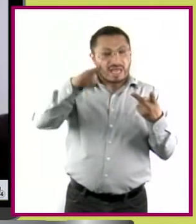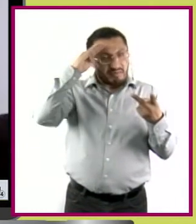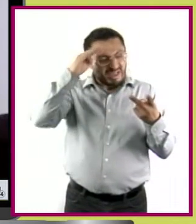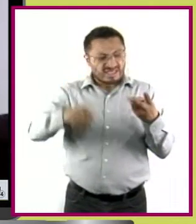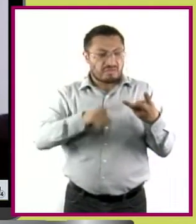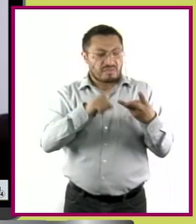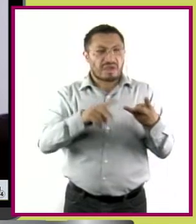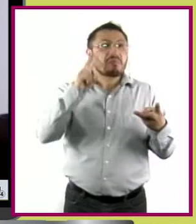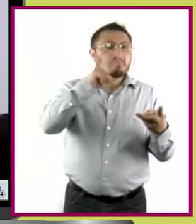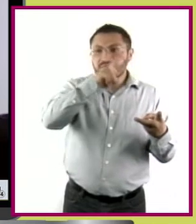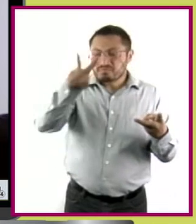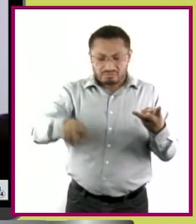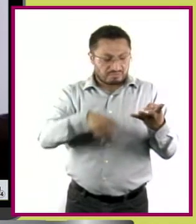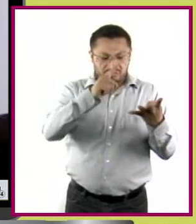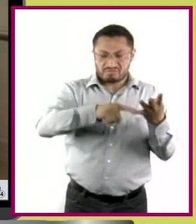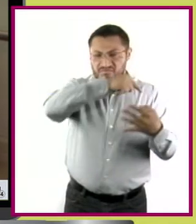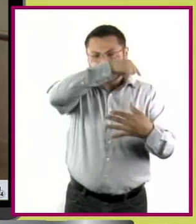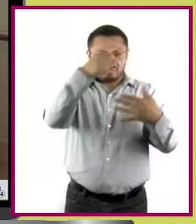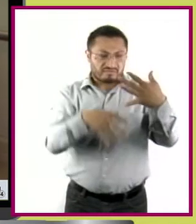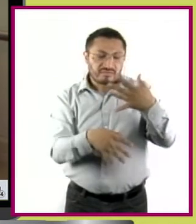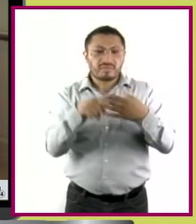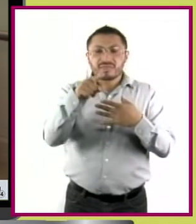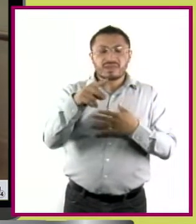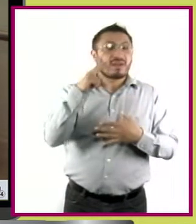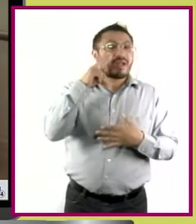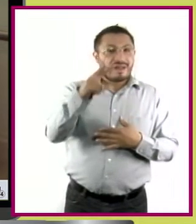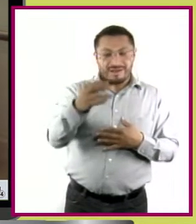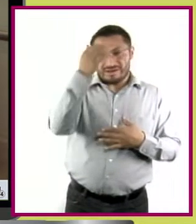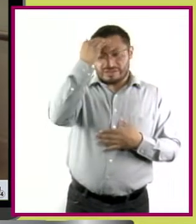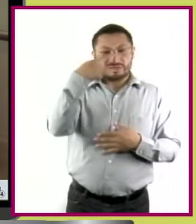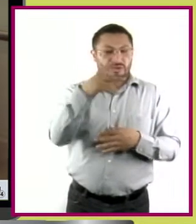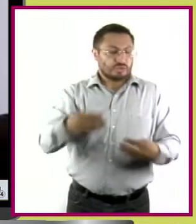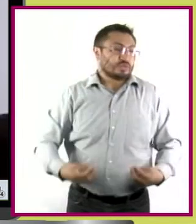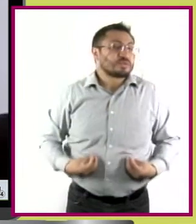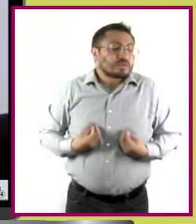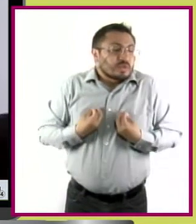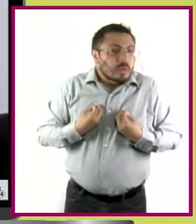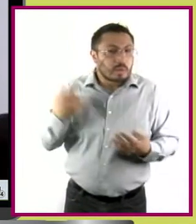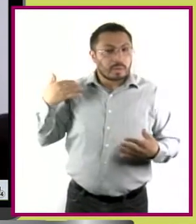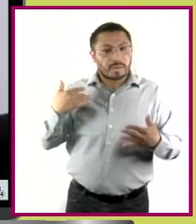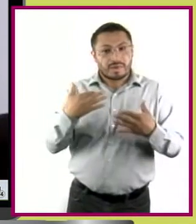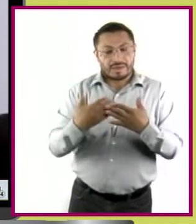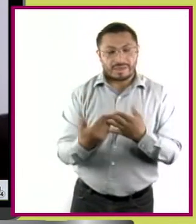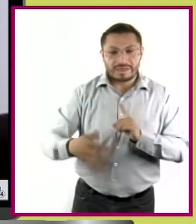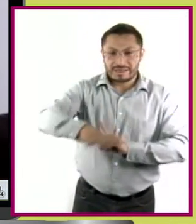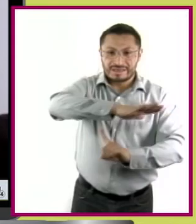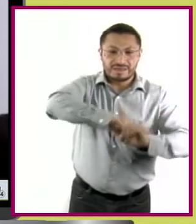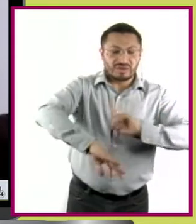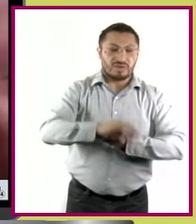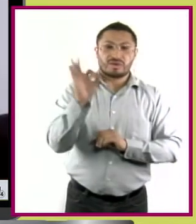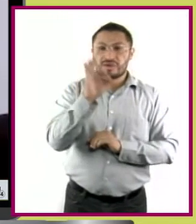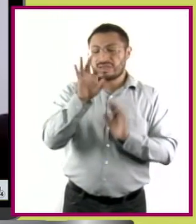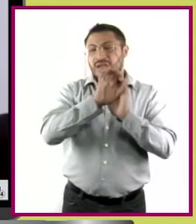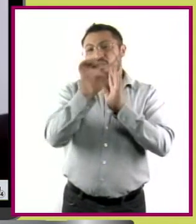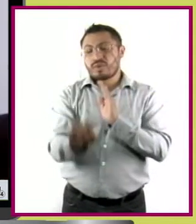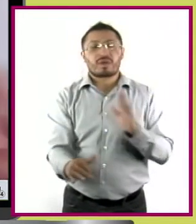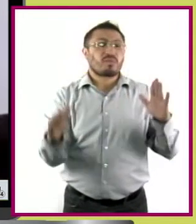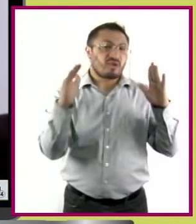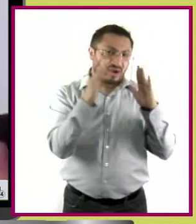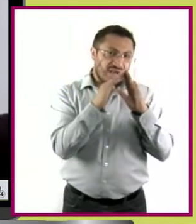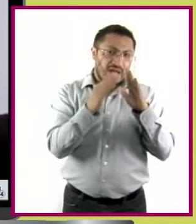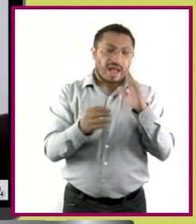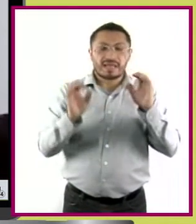has observado a lo largo de tu andar. En tu vida cotidiana, puede ser desde tu casa, en la